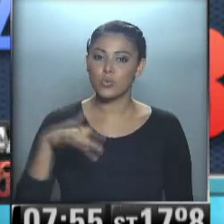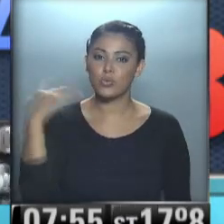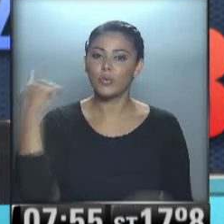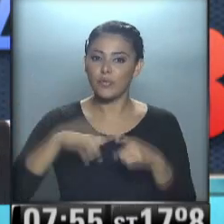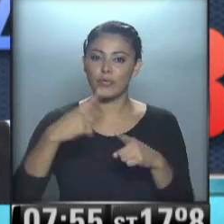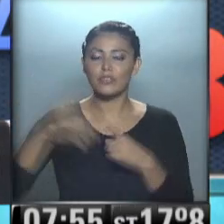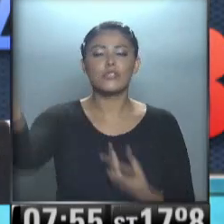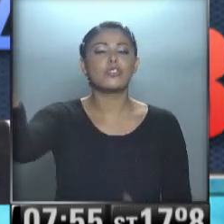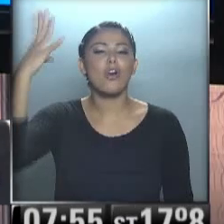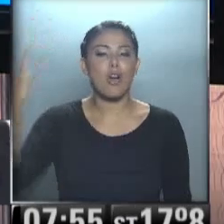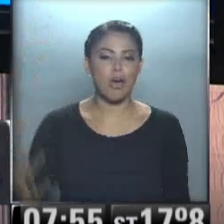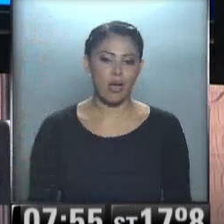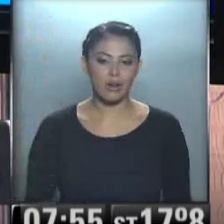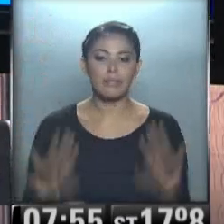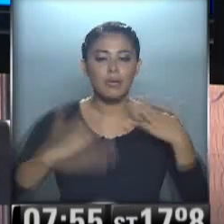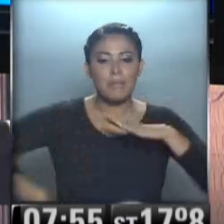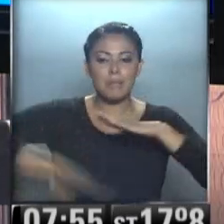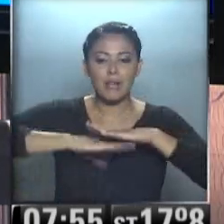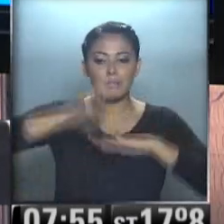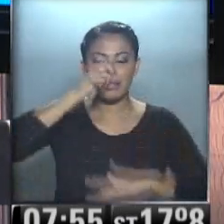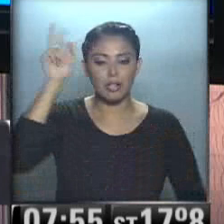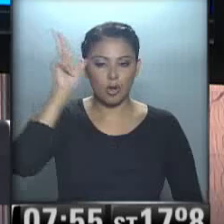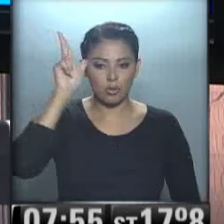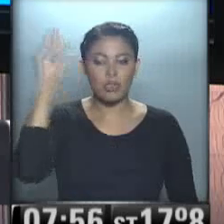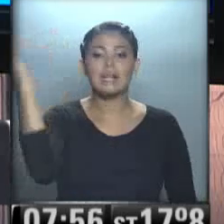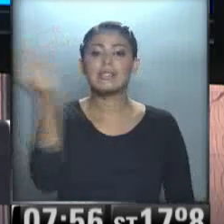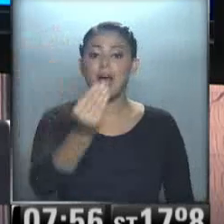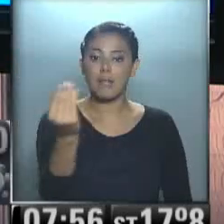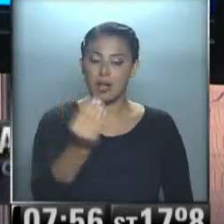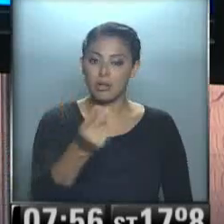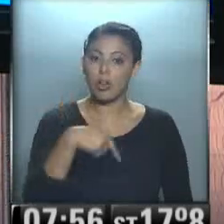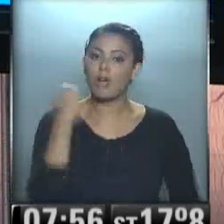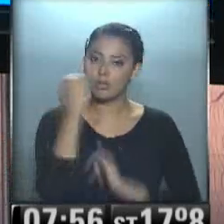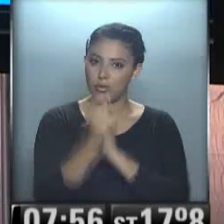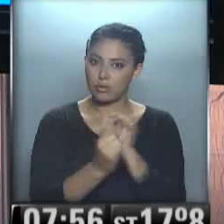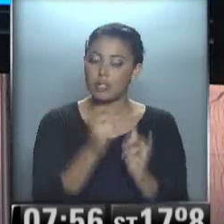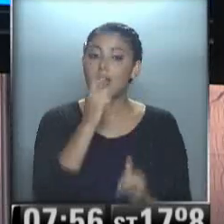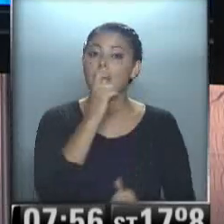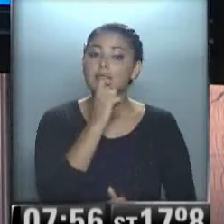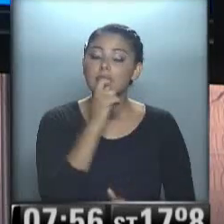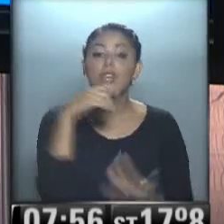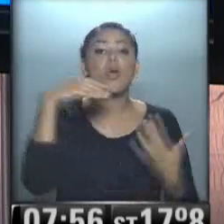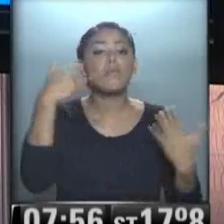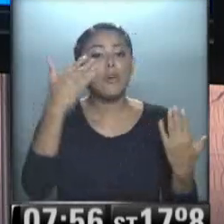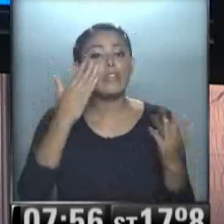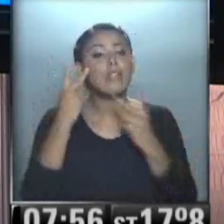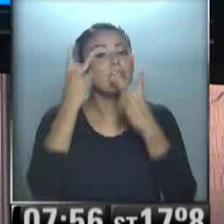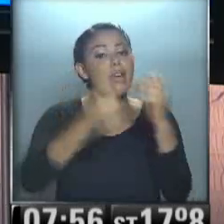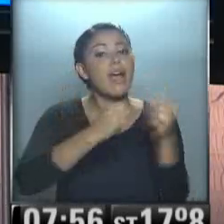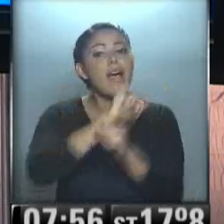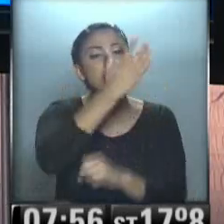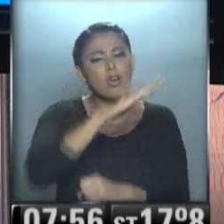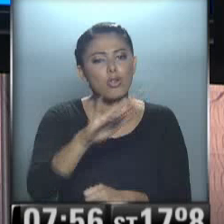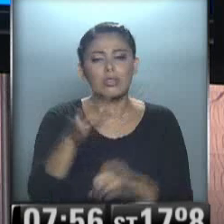qué solazo, la máxima 28, el sábado ya les digo. Aquellos que pueden ir a la costa,